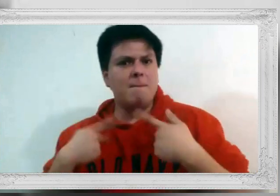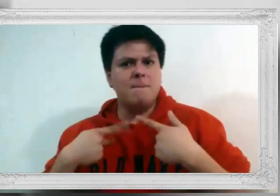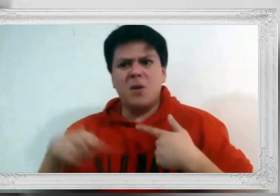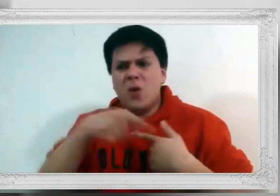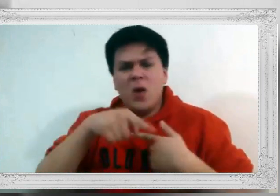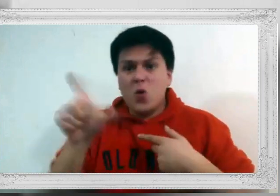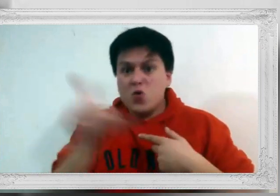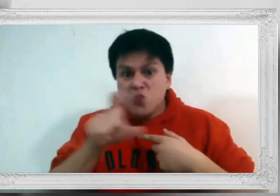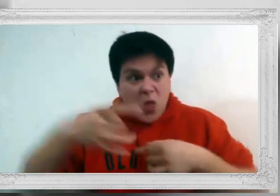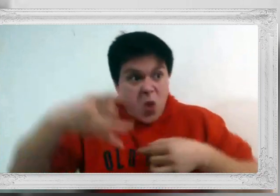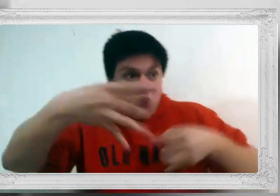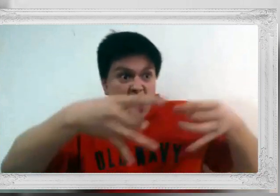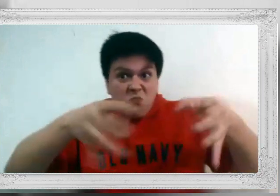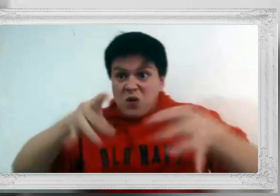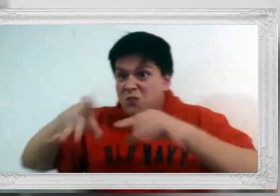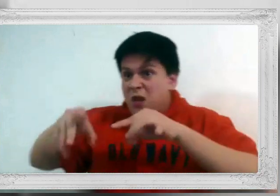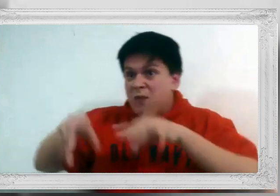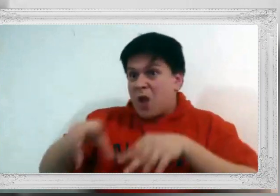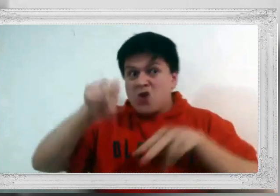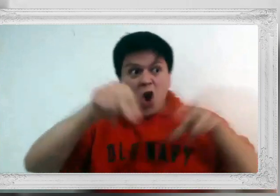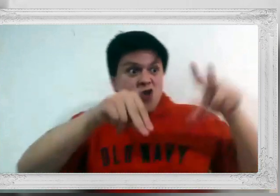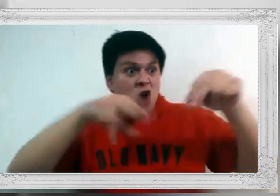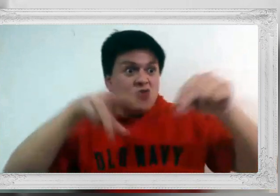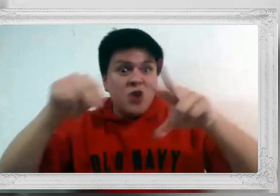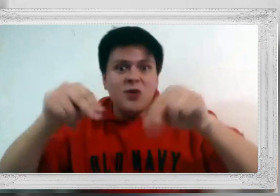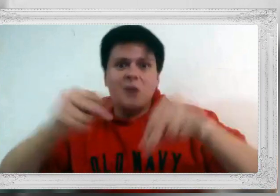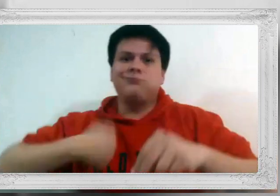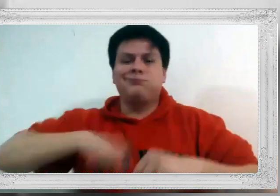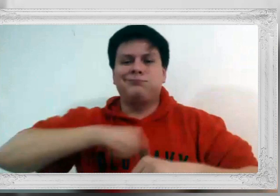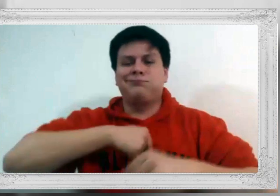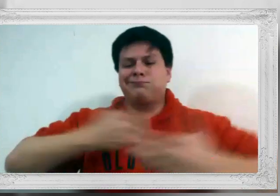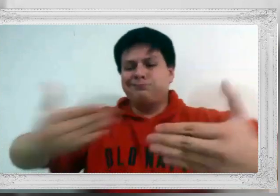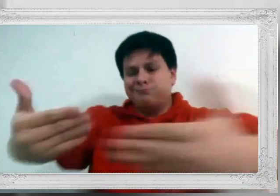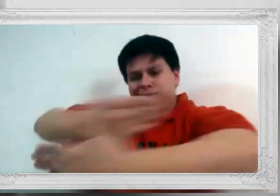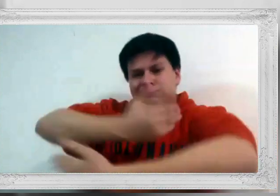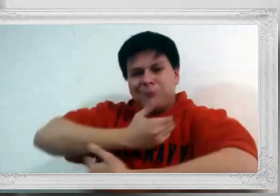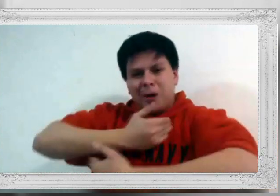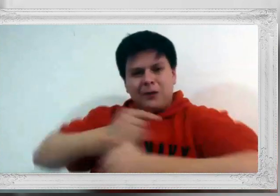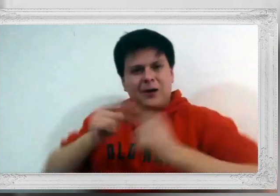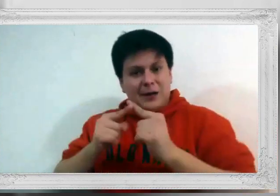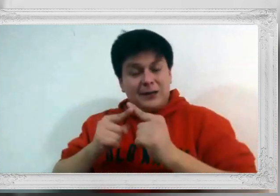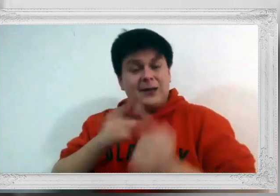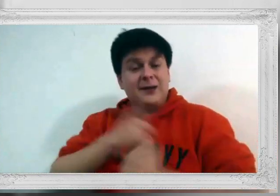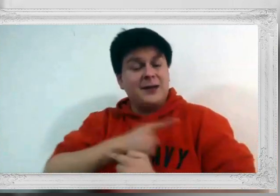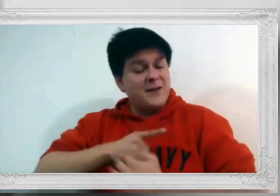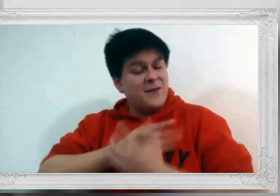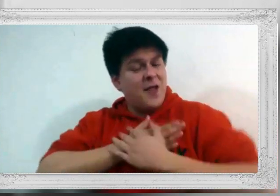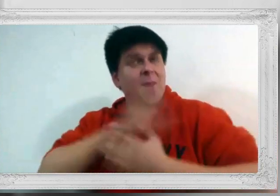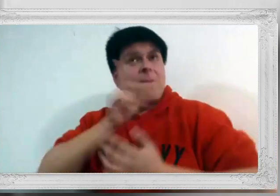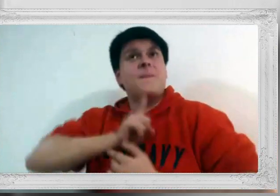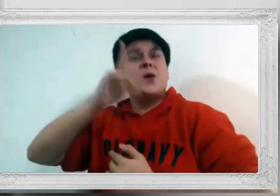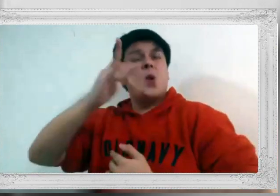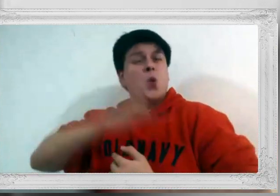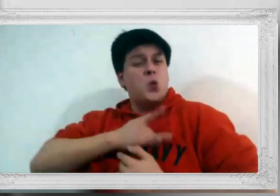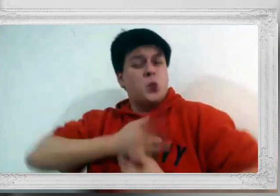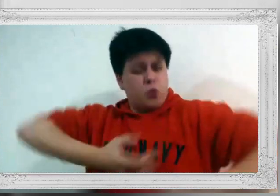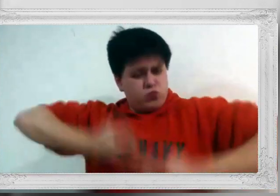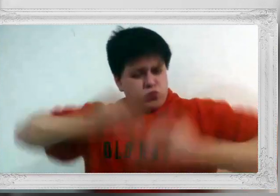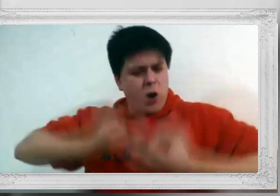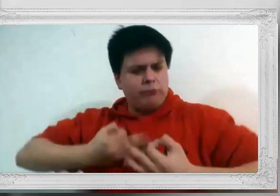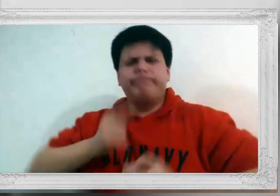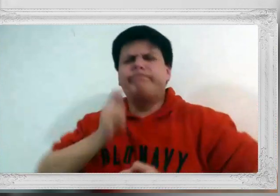en la que vivimos. Amar a Dios con todo el corazón significa confiar en Él, en